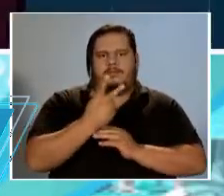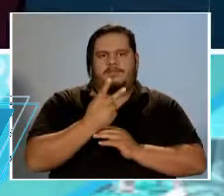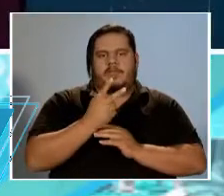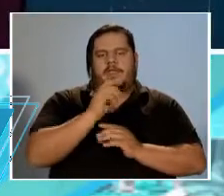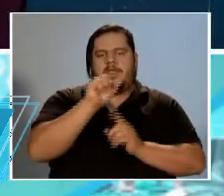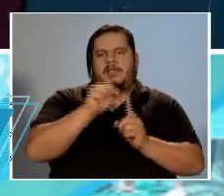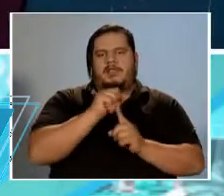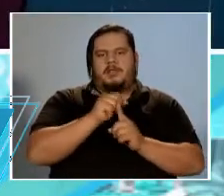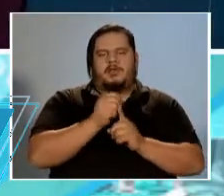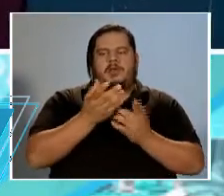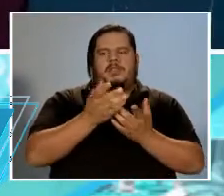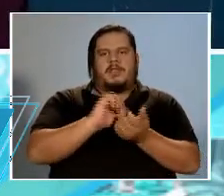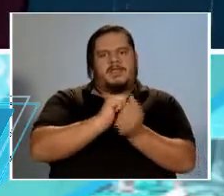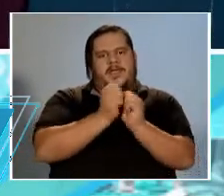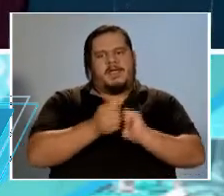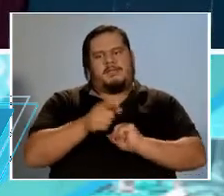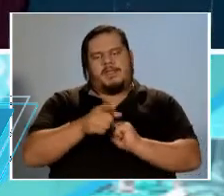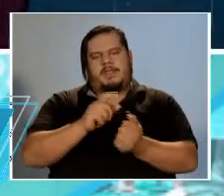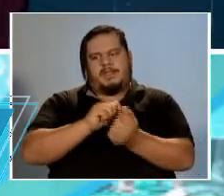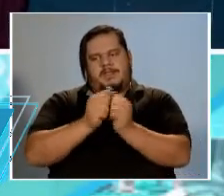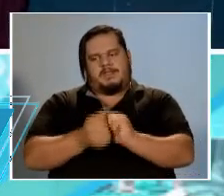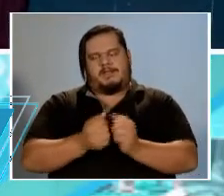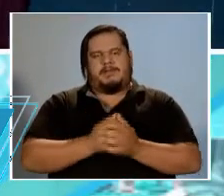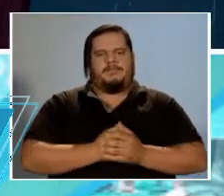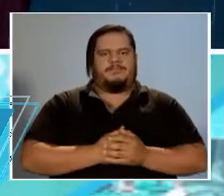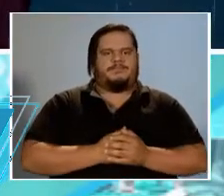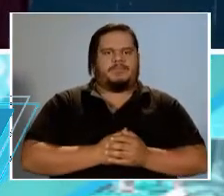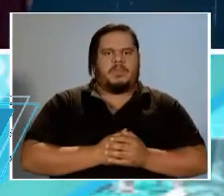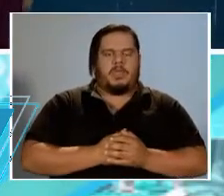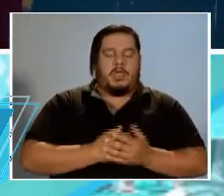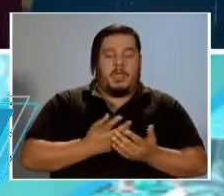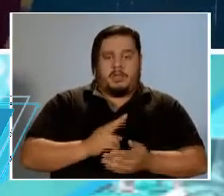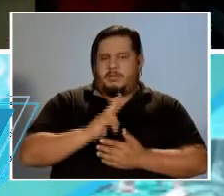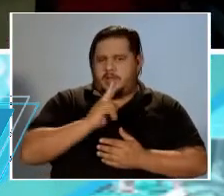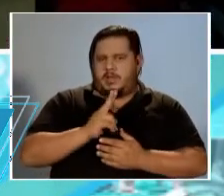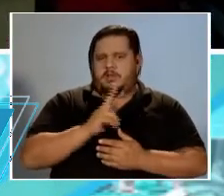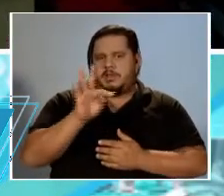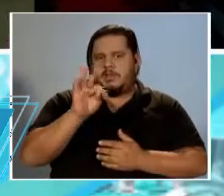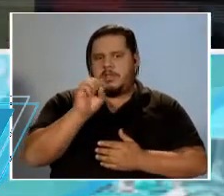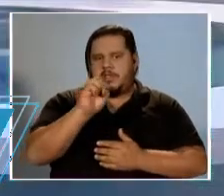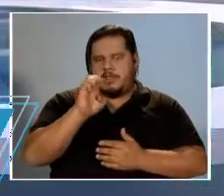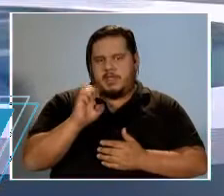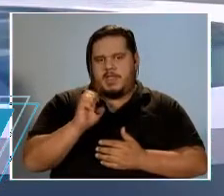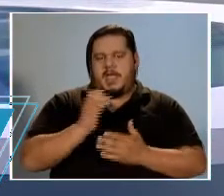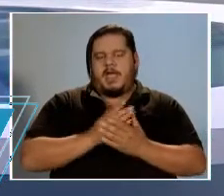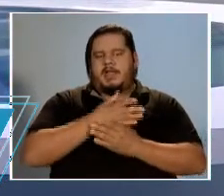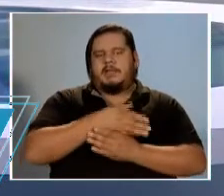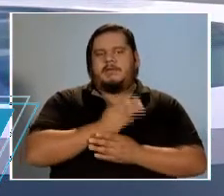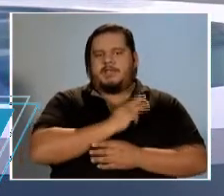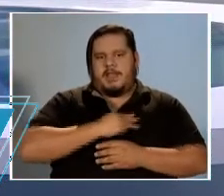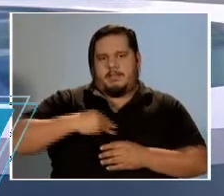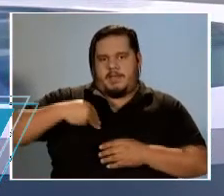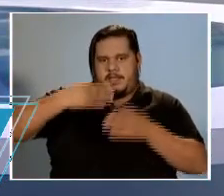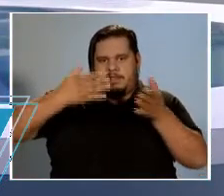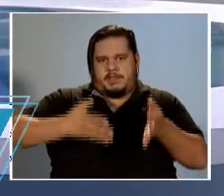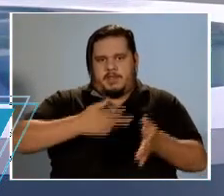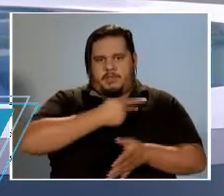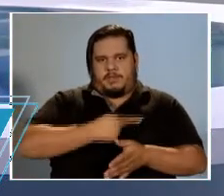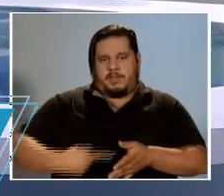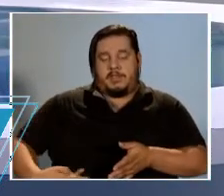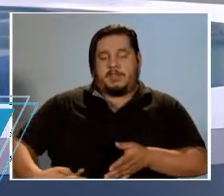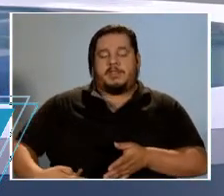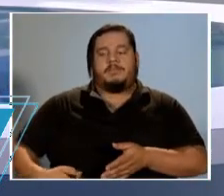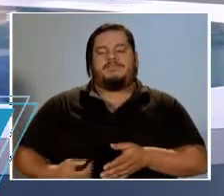se operacionalice esta modificación. Lo que sí es cierto es que el Tribunal Supremo, a través del magistrado